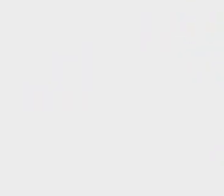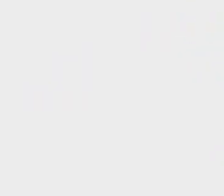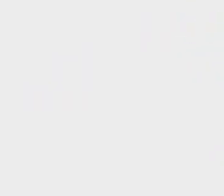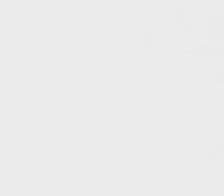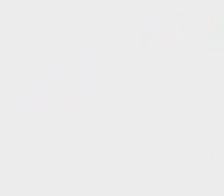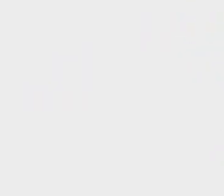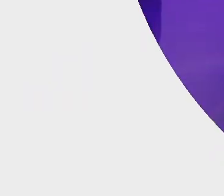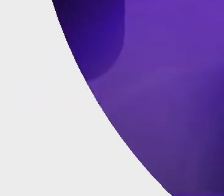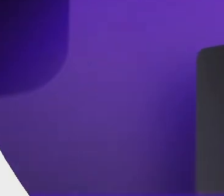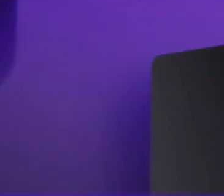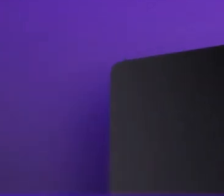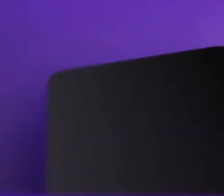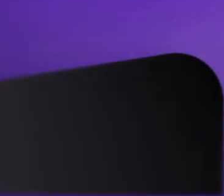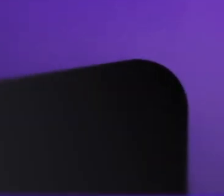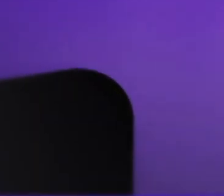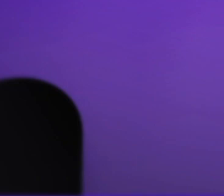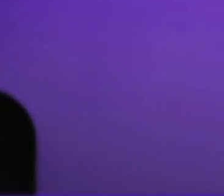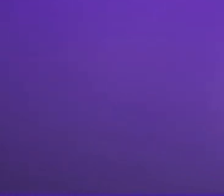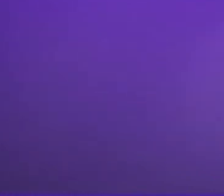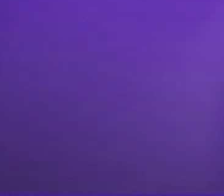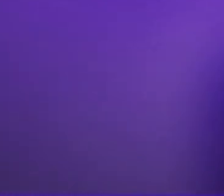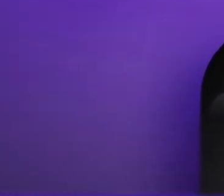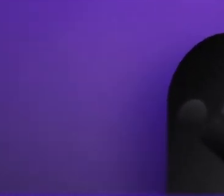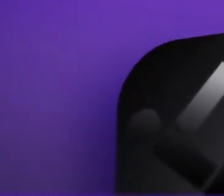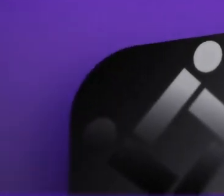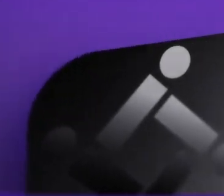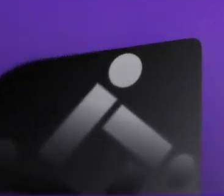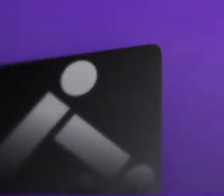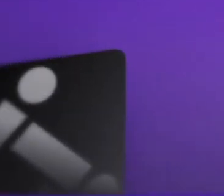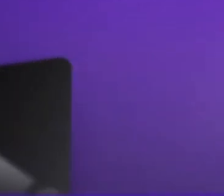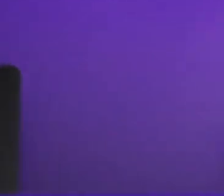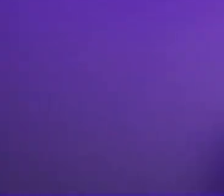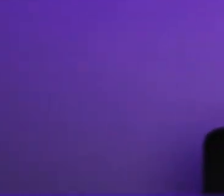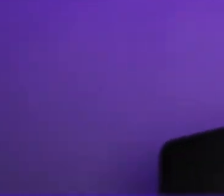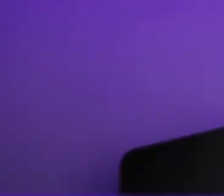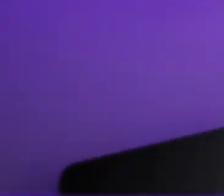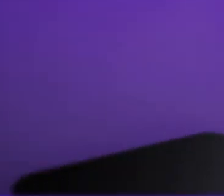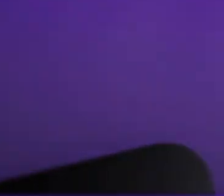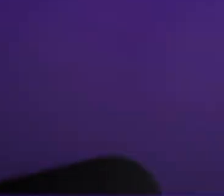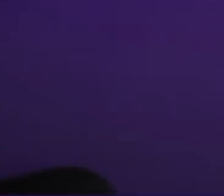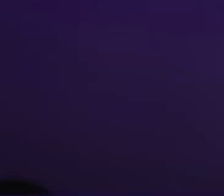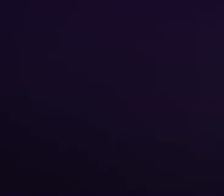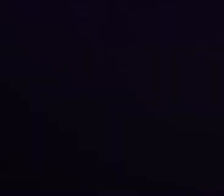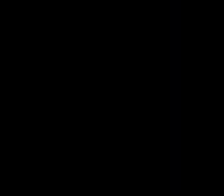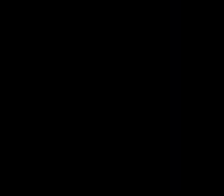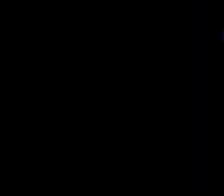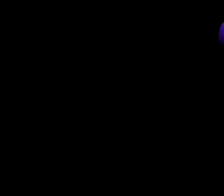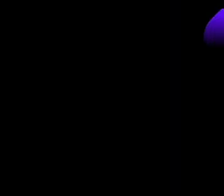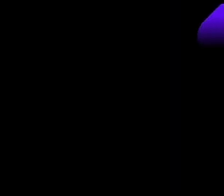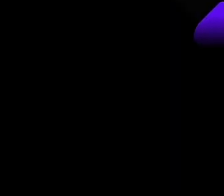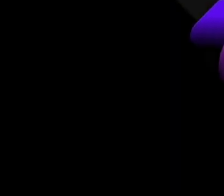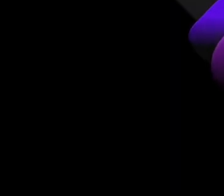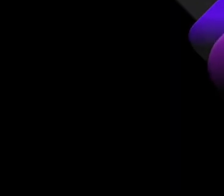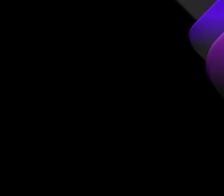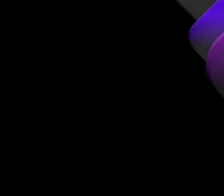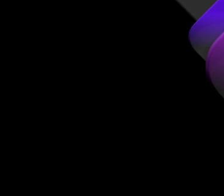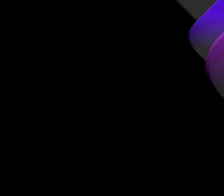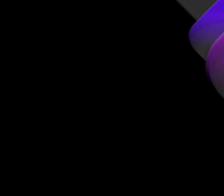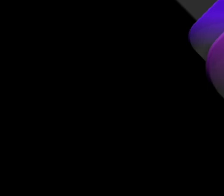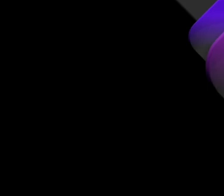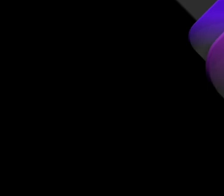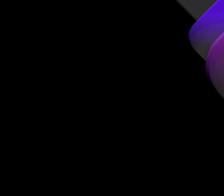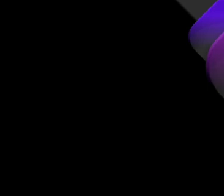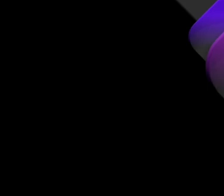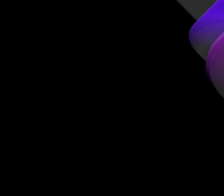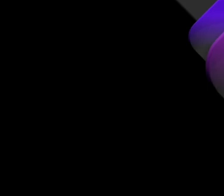Los temas democrático-electorales al alcance de la ciudadanía. Hola, ¿qué tal? Bienvenidos a su programa La Urna. Como siempre, les saludamos con